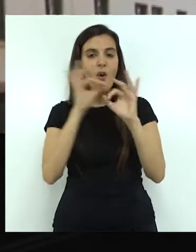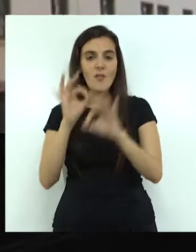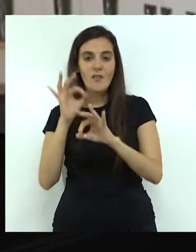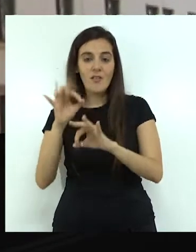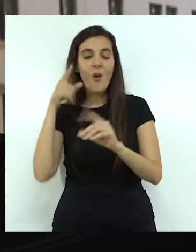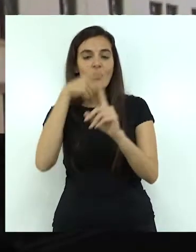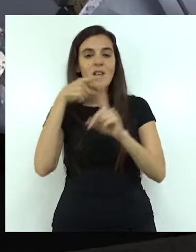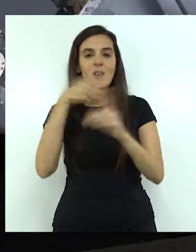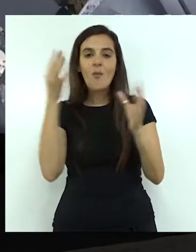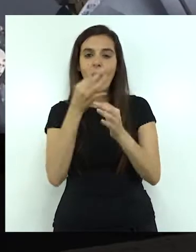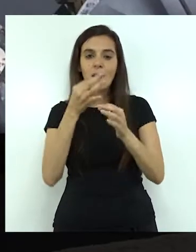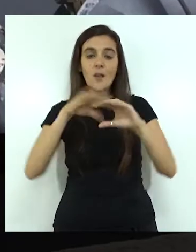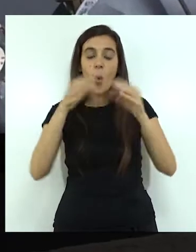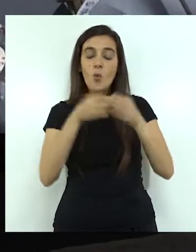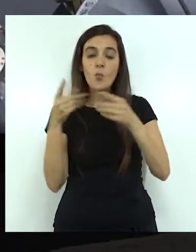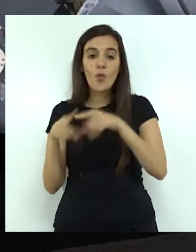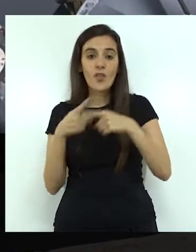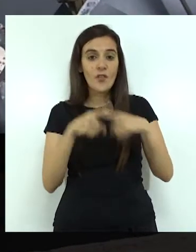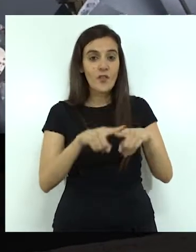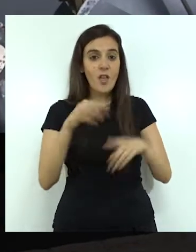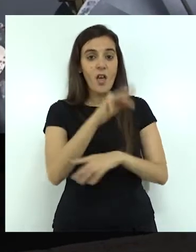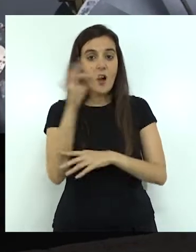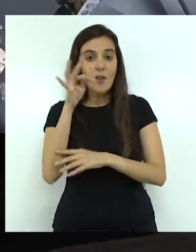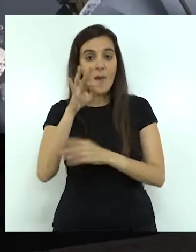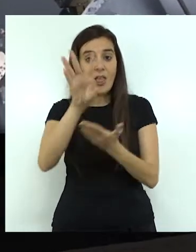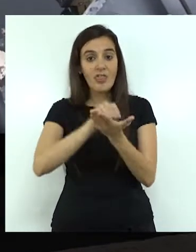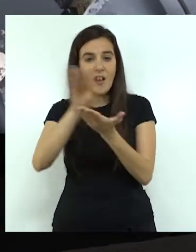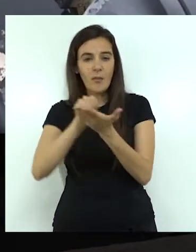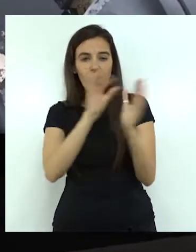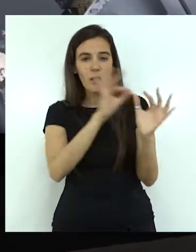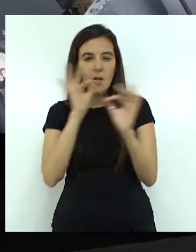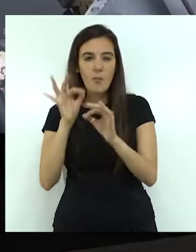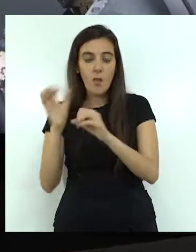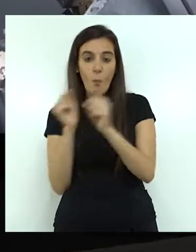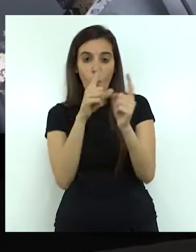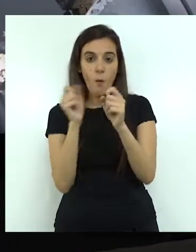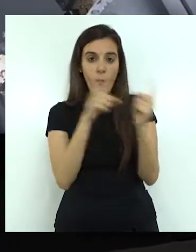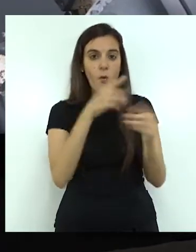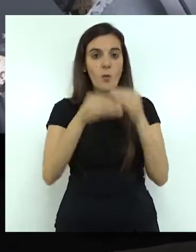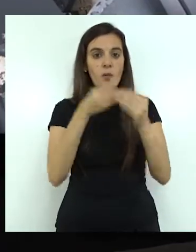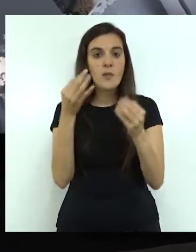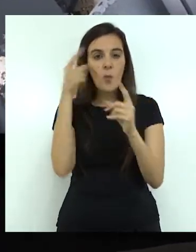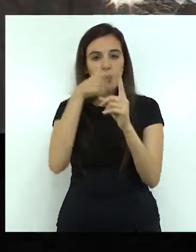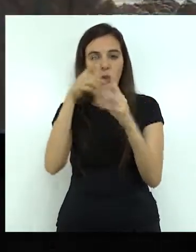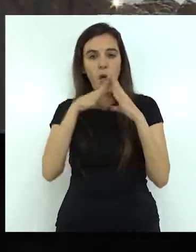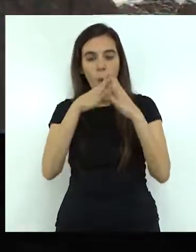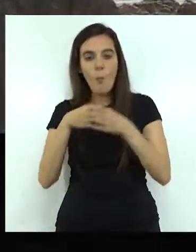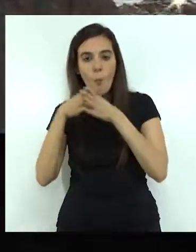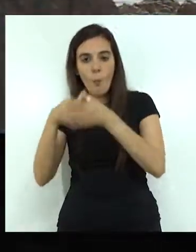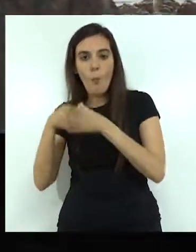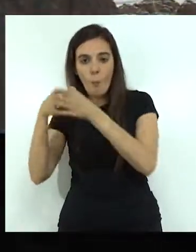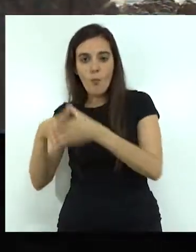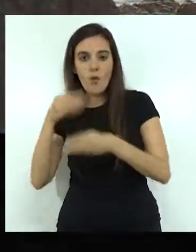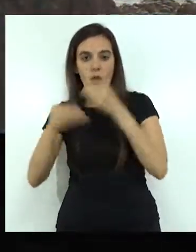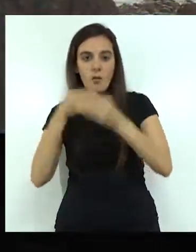operandi en los que además de la captación preparación y paseo de inmigrantes utilizando embarcaciones neumáticas que salían desde varios puntos de la costa